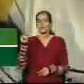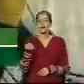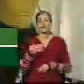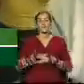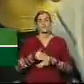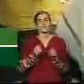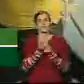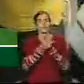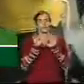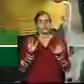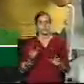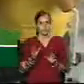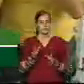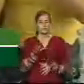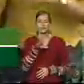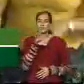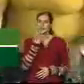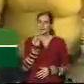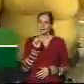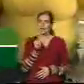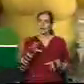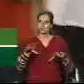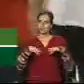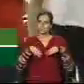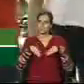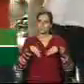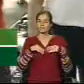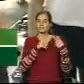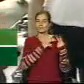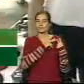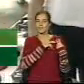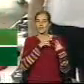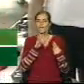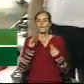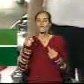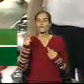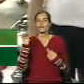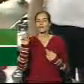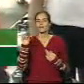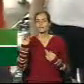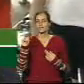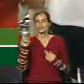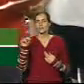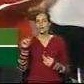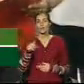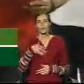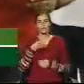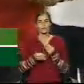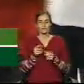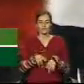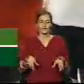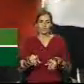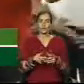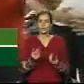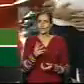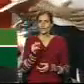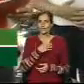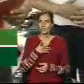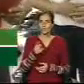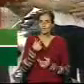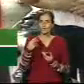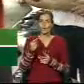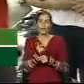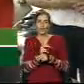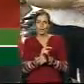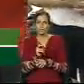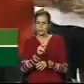por supuesto entendemos y asumimos que el área bufalina puede darse en esta zona. No queremos irnos a la